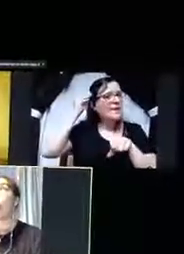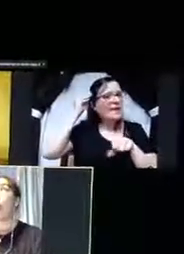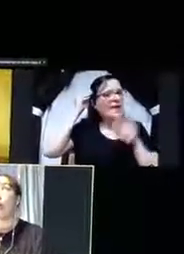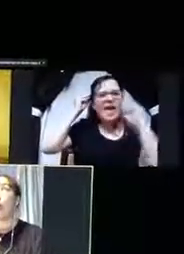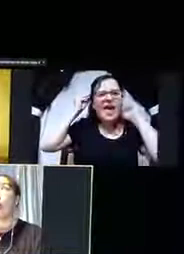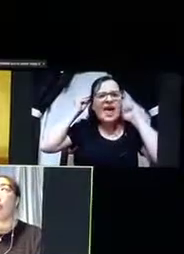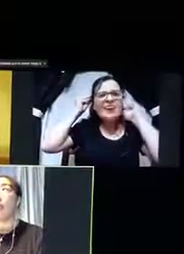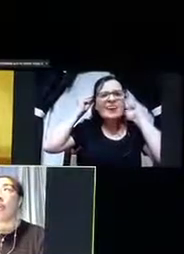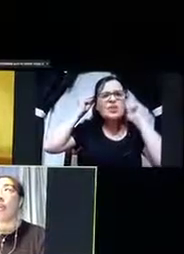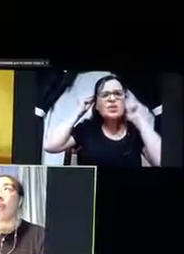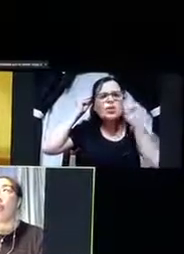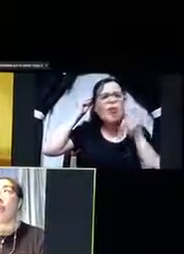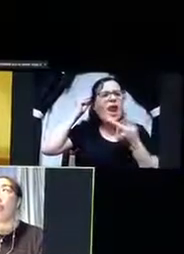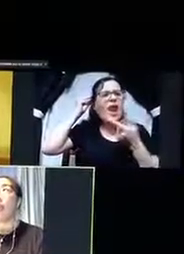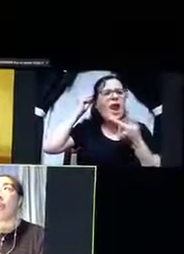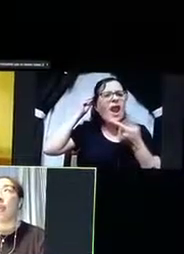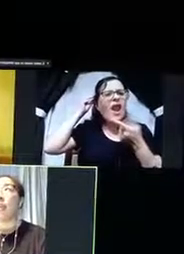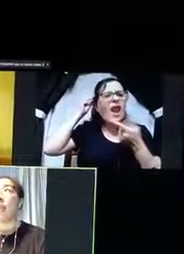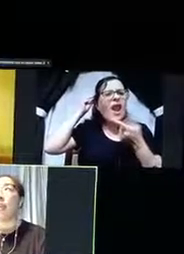personas,